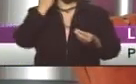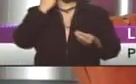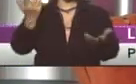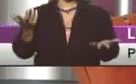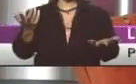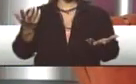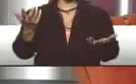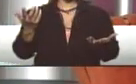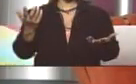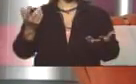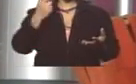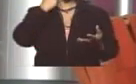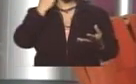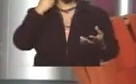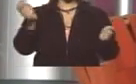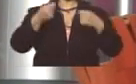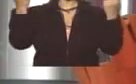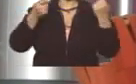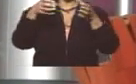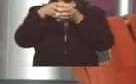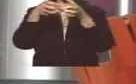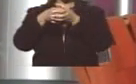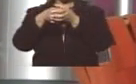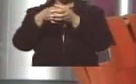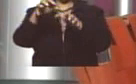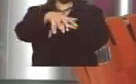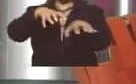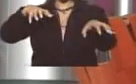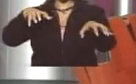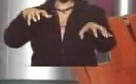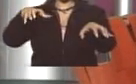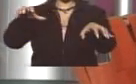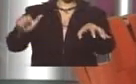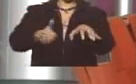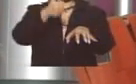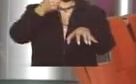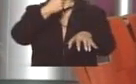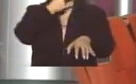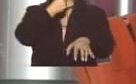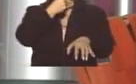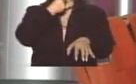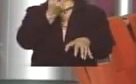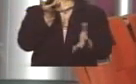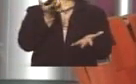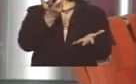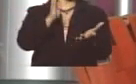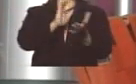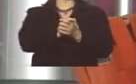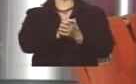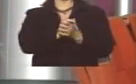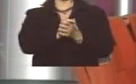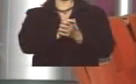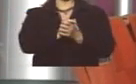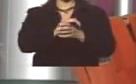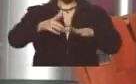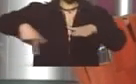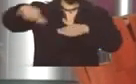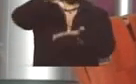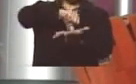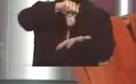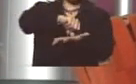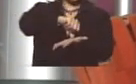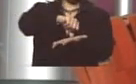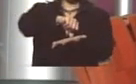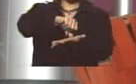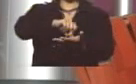son las tradiciones populares en su máxima esencia. Me gusta trabajar con la